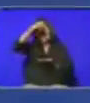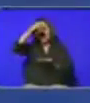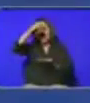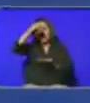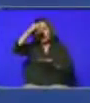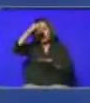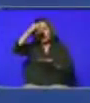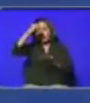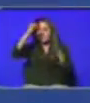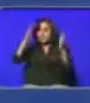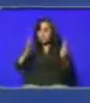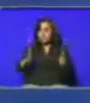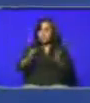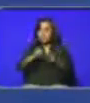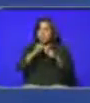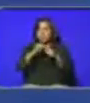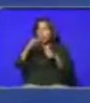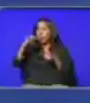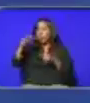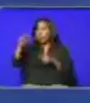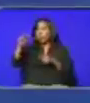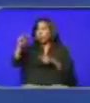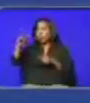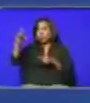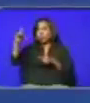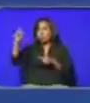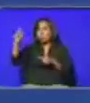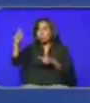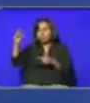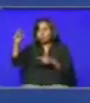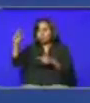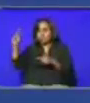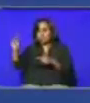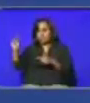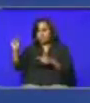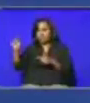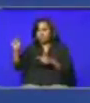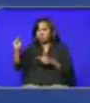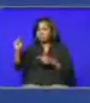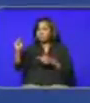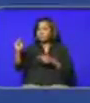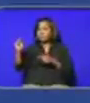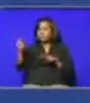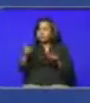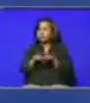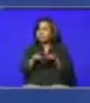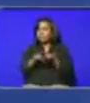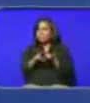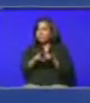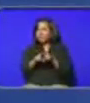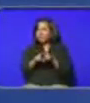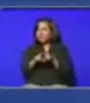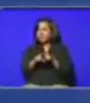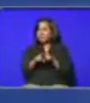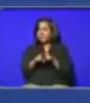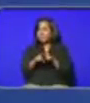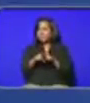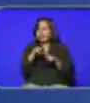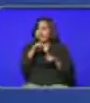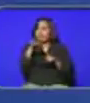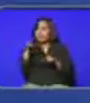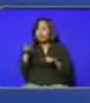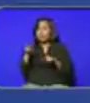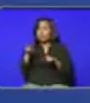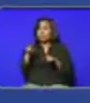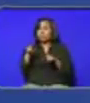ser prácticamente forzada o va a ser transversal en todos los programas es el emprendimiento, el